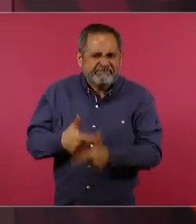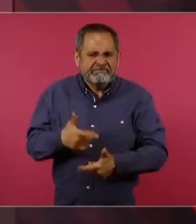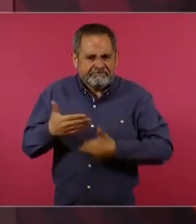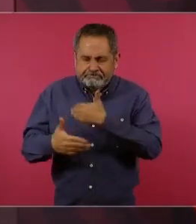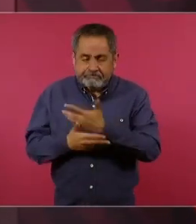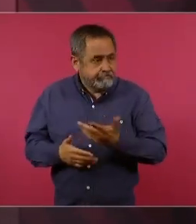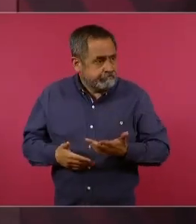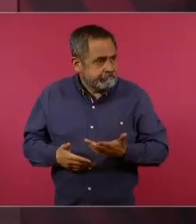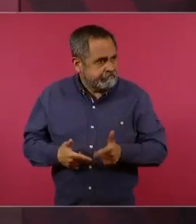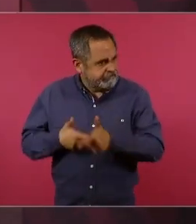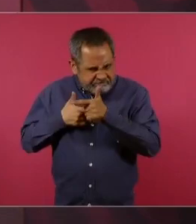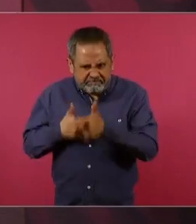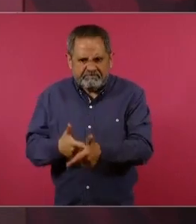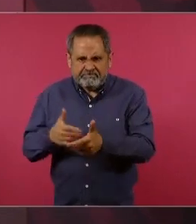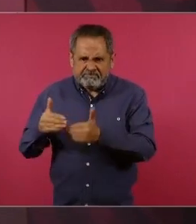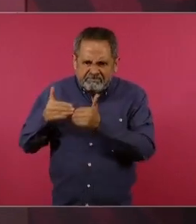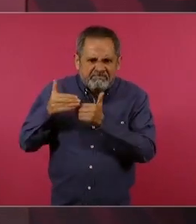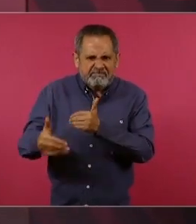Es vamos para adelante,